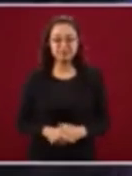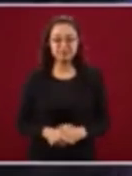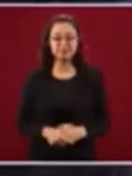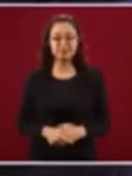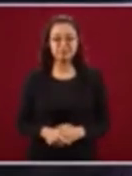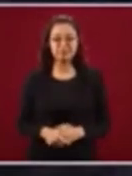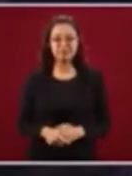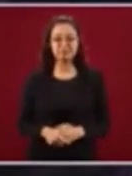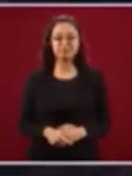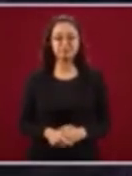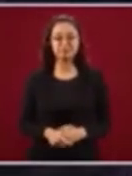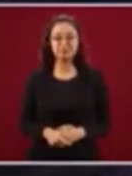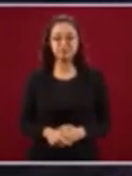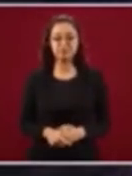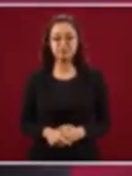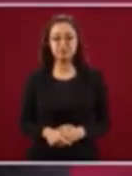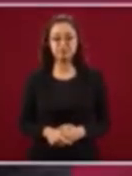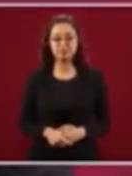de